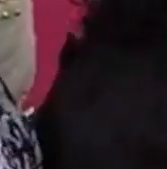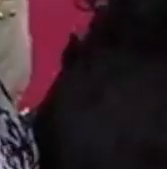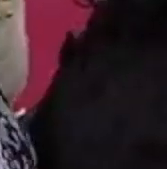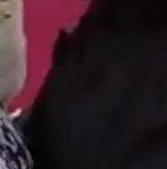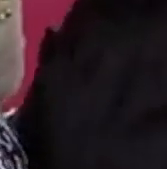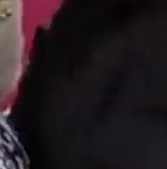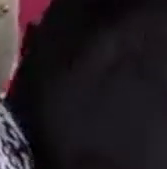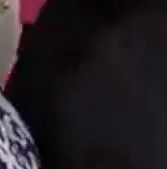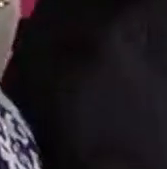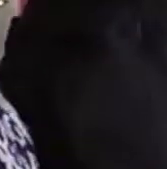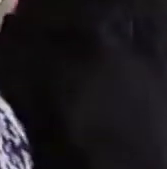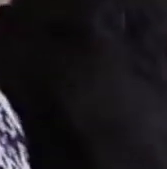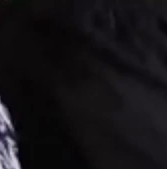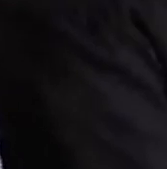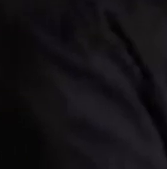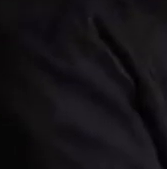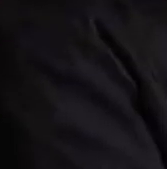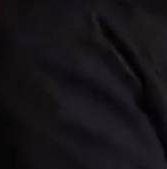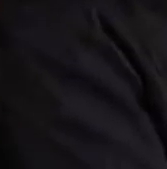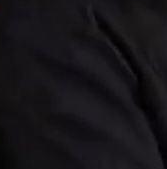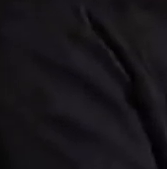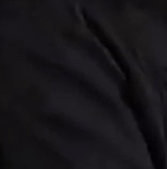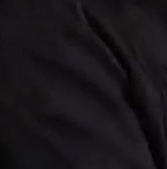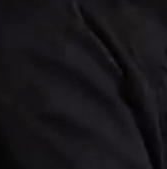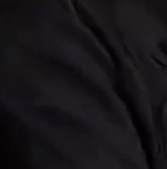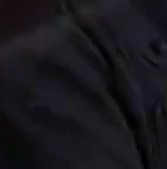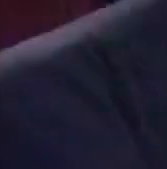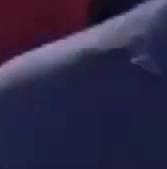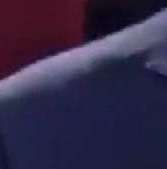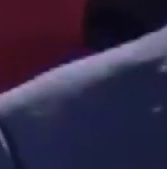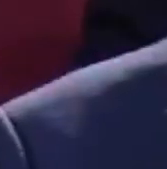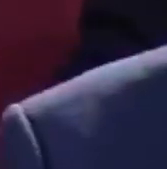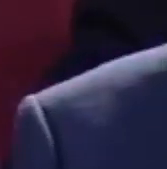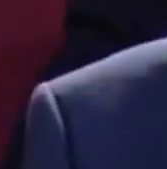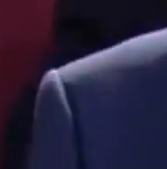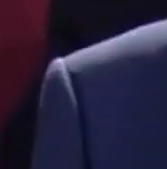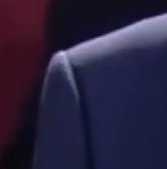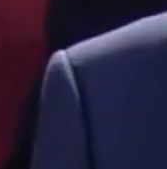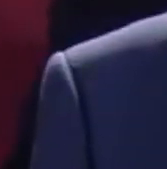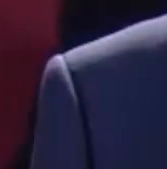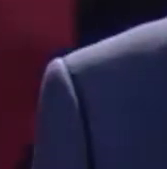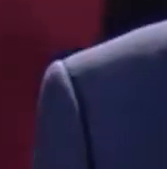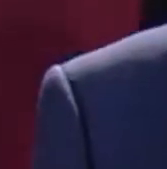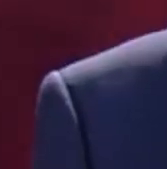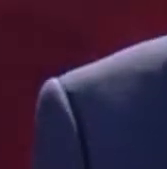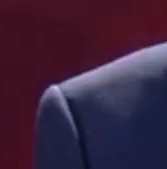vida las he pasado al lado de una dama.